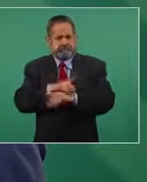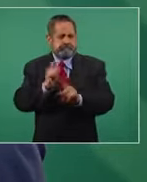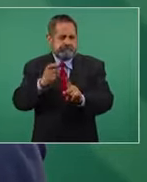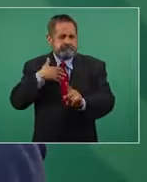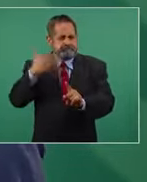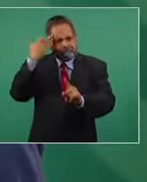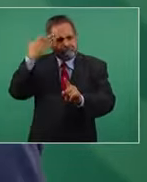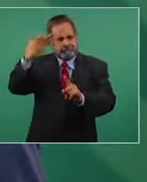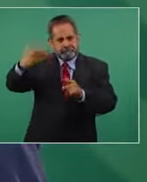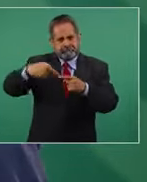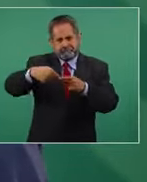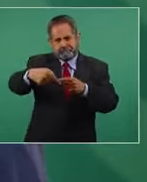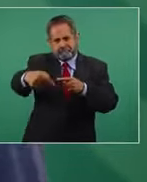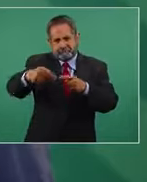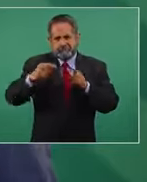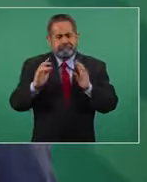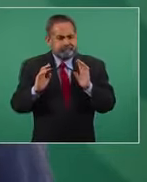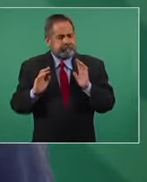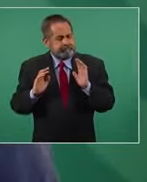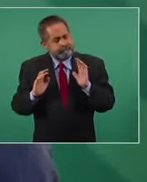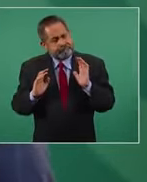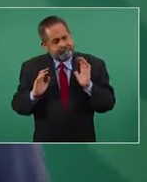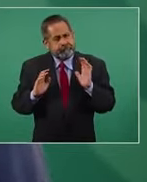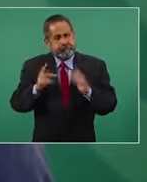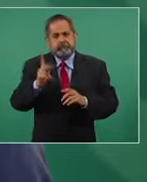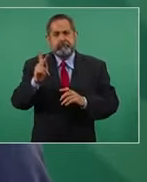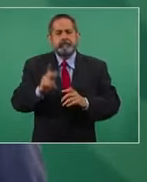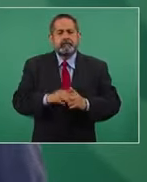pero no es